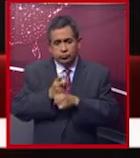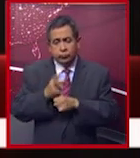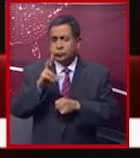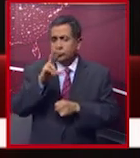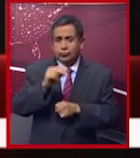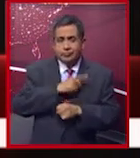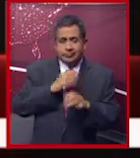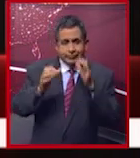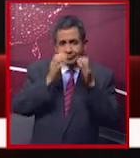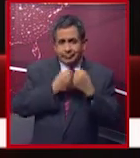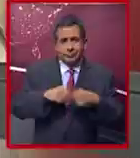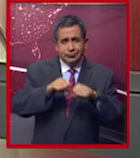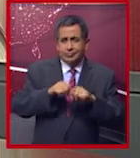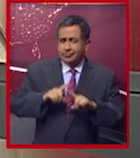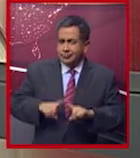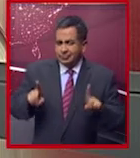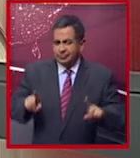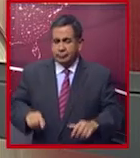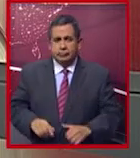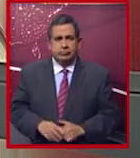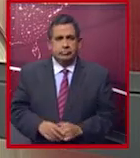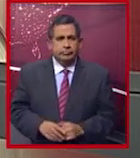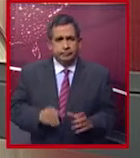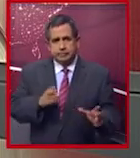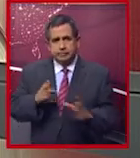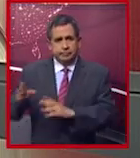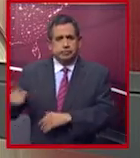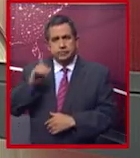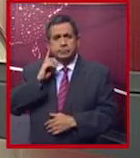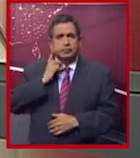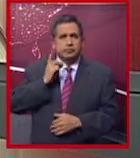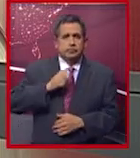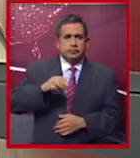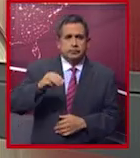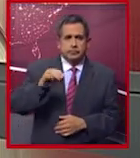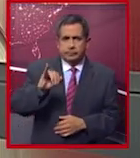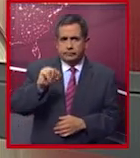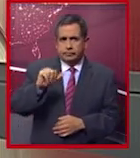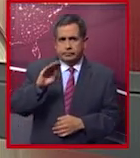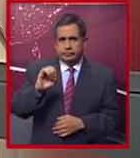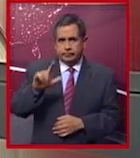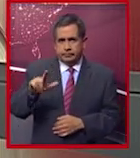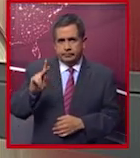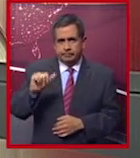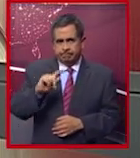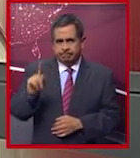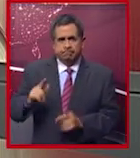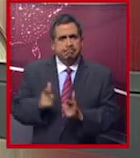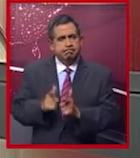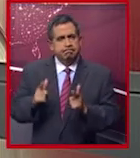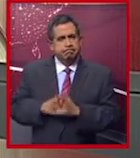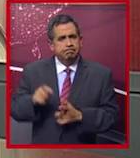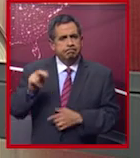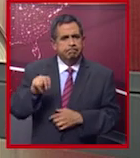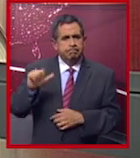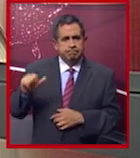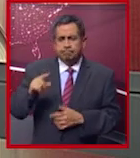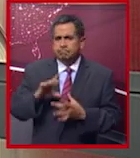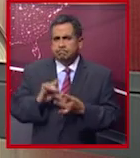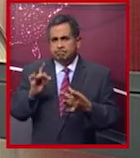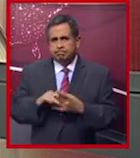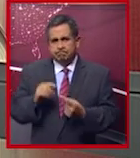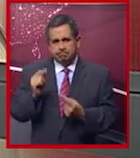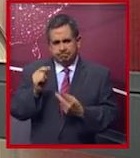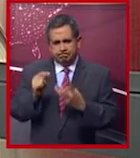comunicación social. Por su parte, la diputada Mirna Isabel Saldívar Paz del Grupo Parlamentario de Nueva Alianza destacó